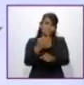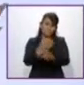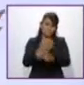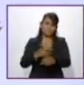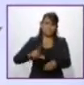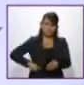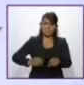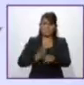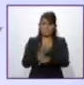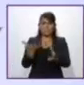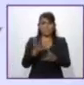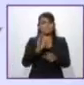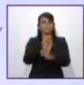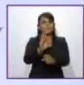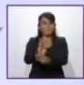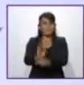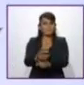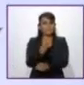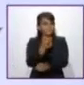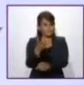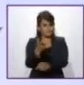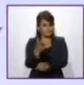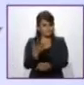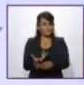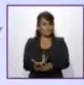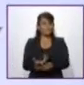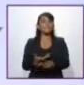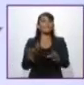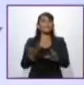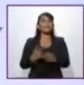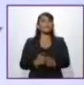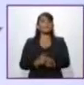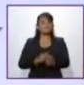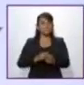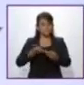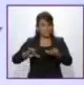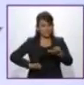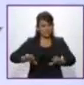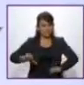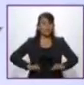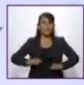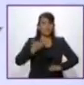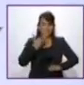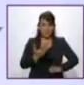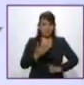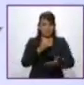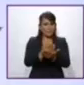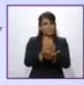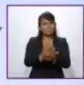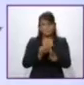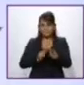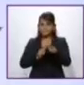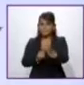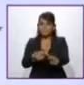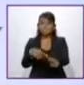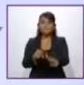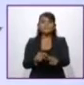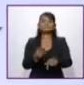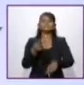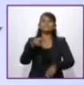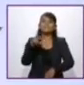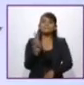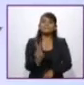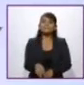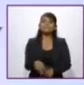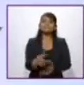Estado. Precisamente la intención, pues, es no acabar con esas buenas acciones, es darle continuidad, pero la solución es que realmente